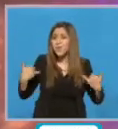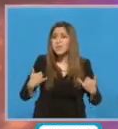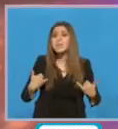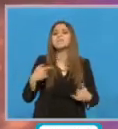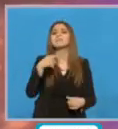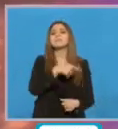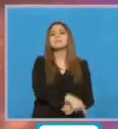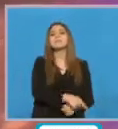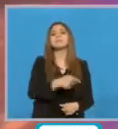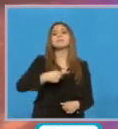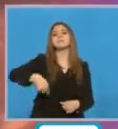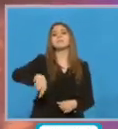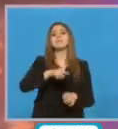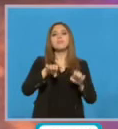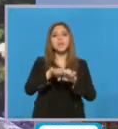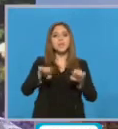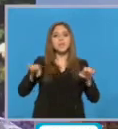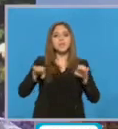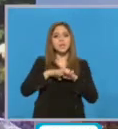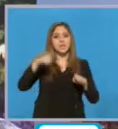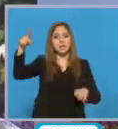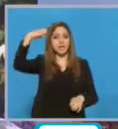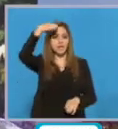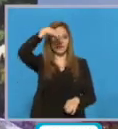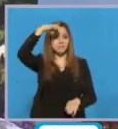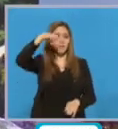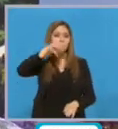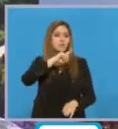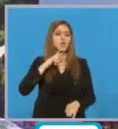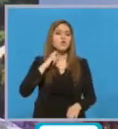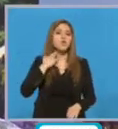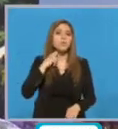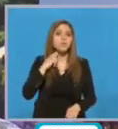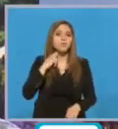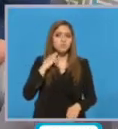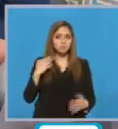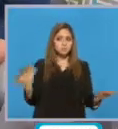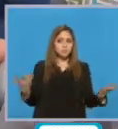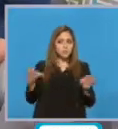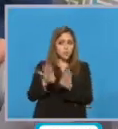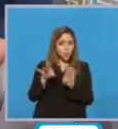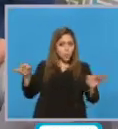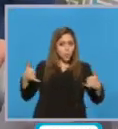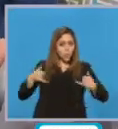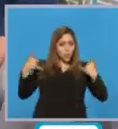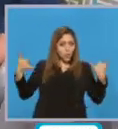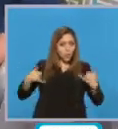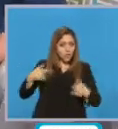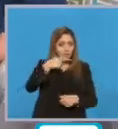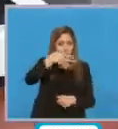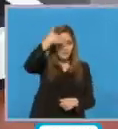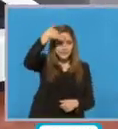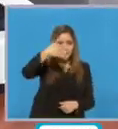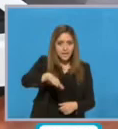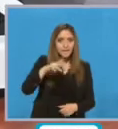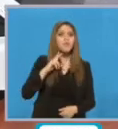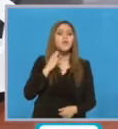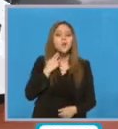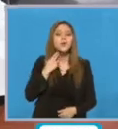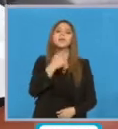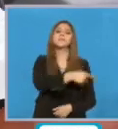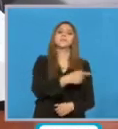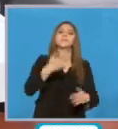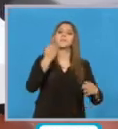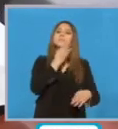menos, Enrique, son expertos en robótica. ¿Cómo lo ves? Y a tan corta edad, Y a tan ya corta son unos edad. expertos. Chicos, bienvenidos,